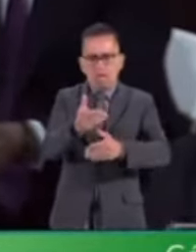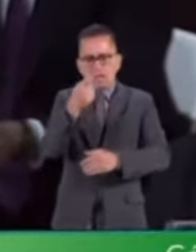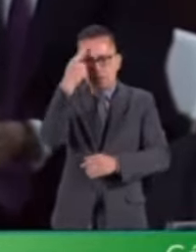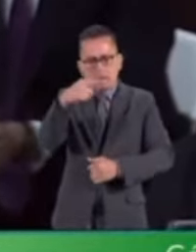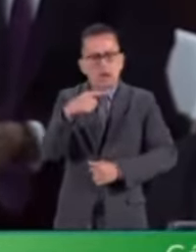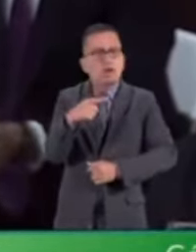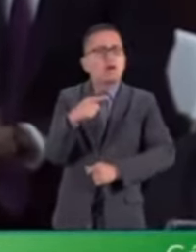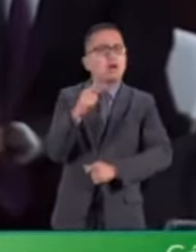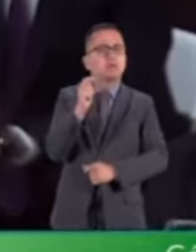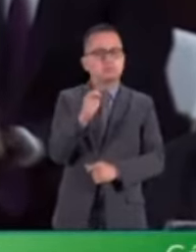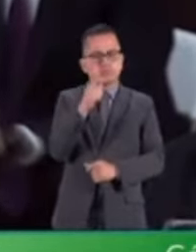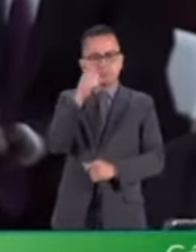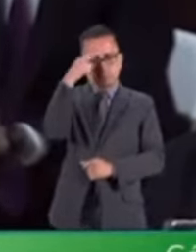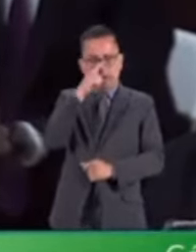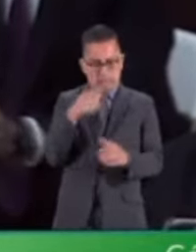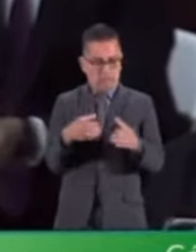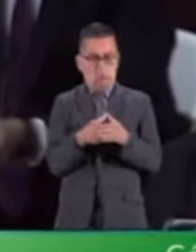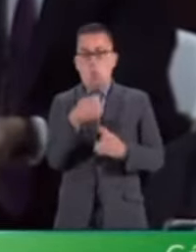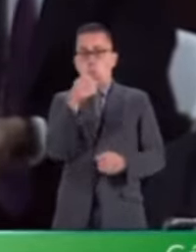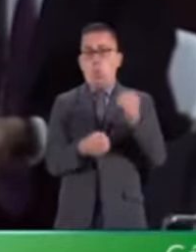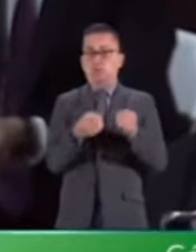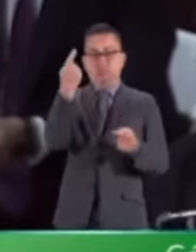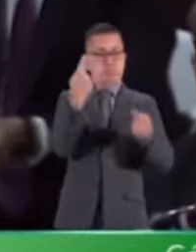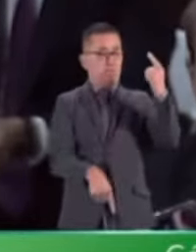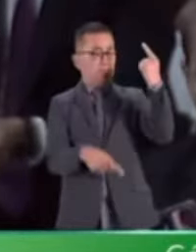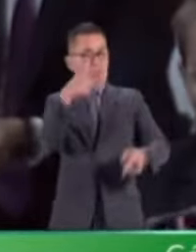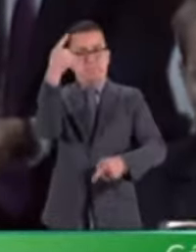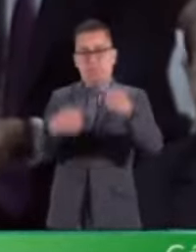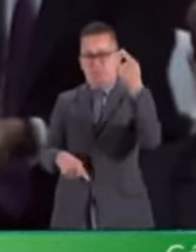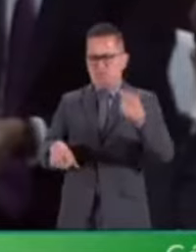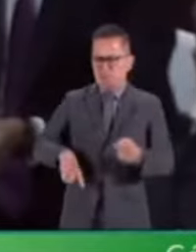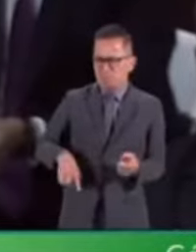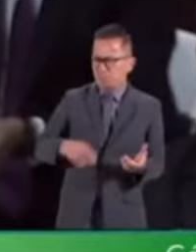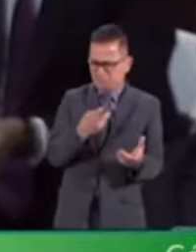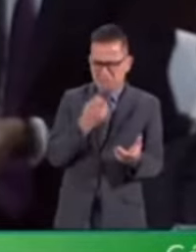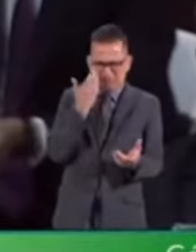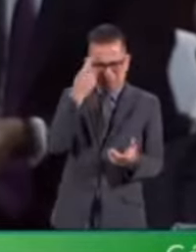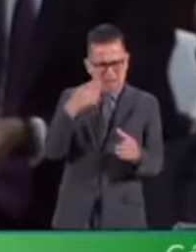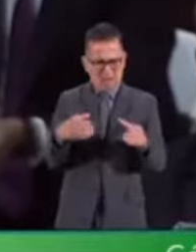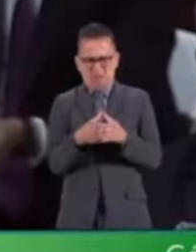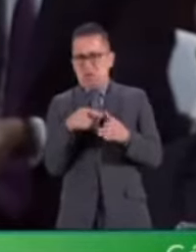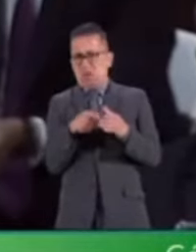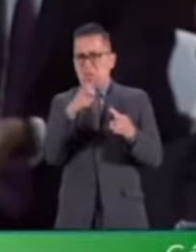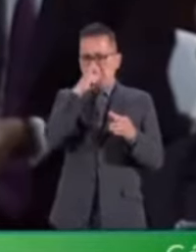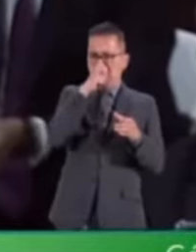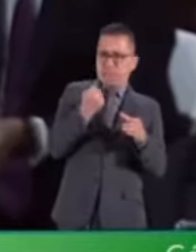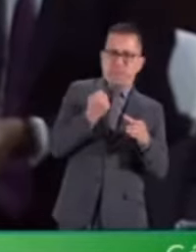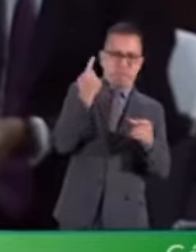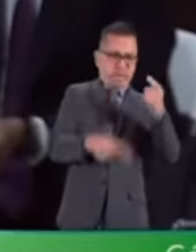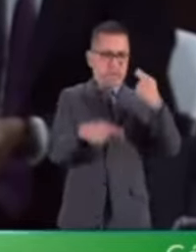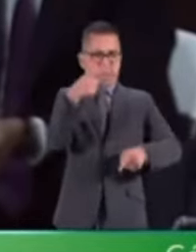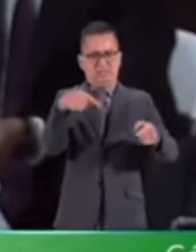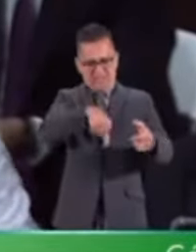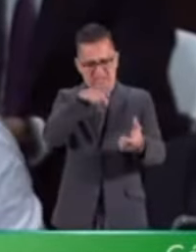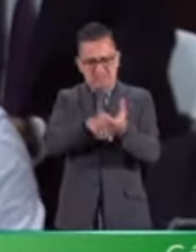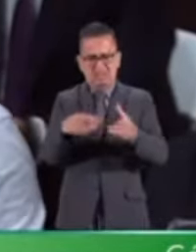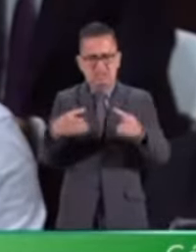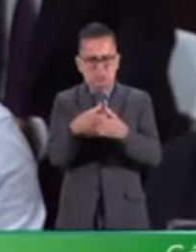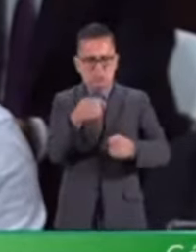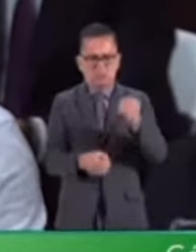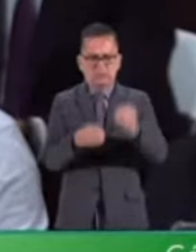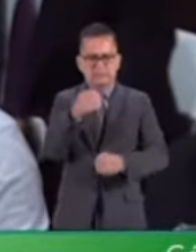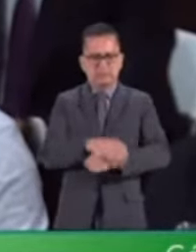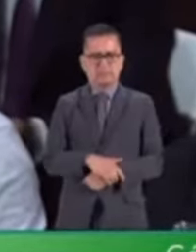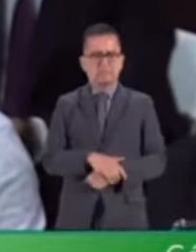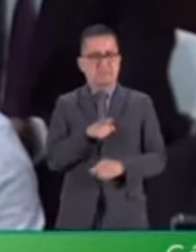gobierno de los jueces, la dictadura de la torra y el biguet, de la toga y el birrete,